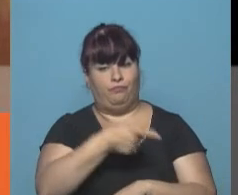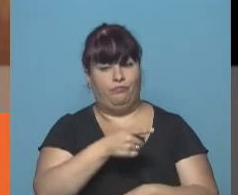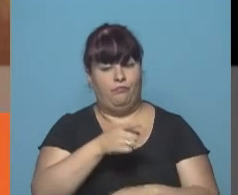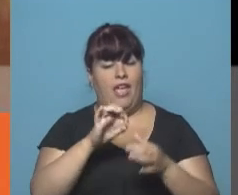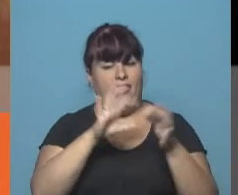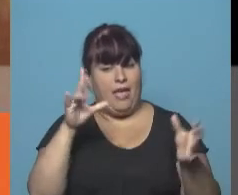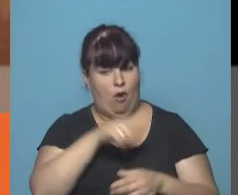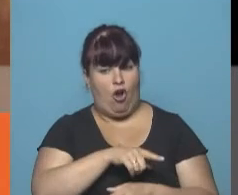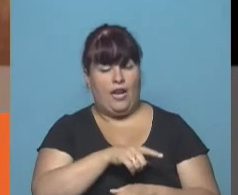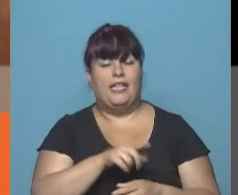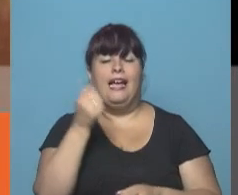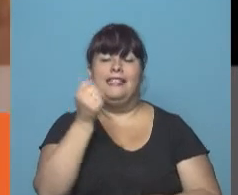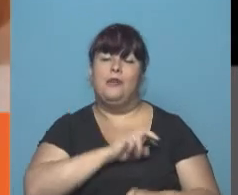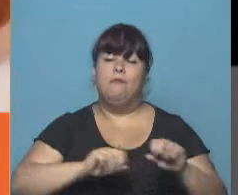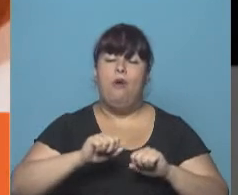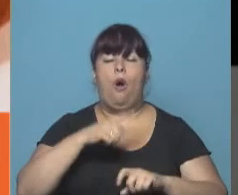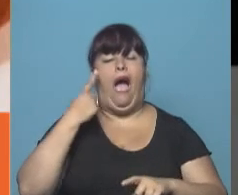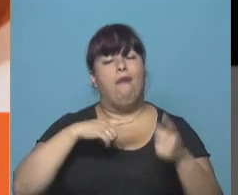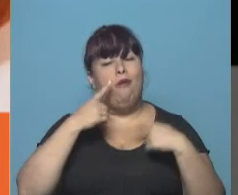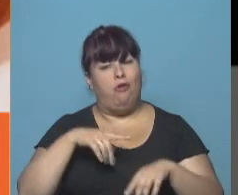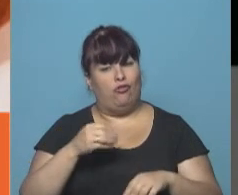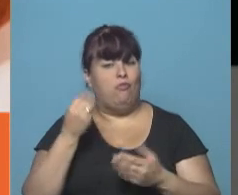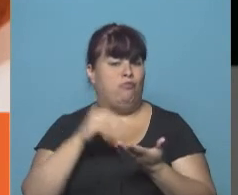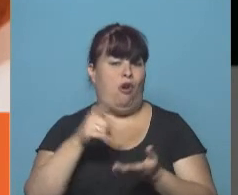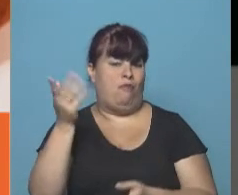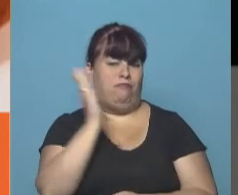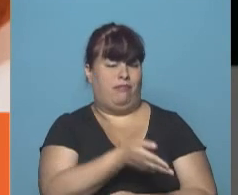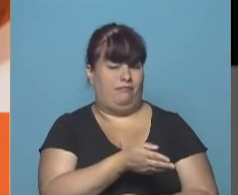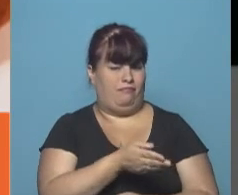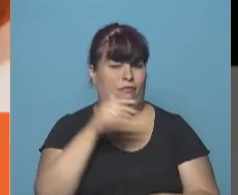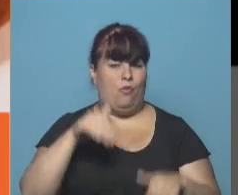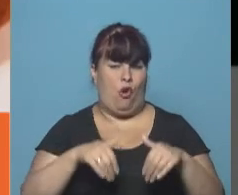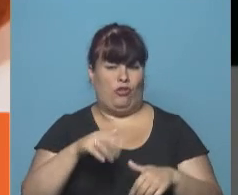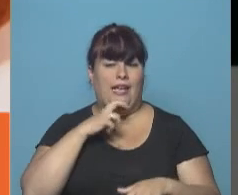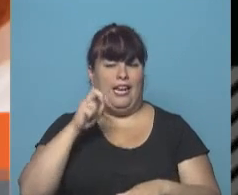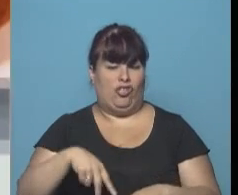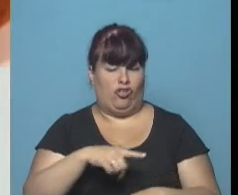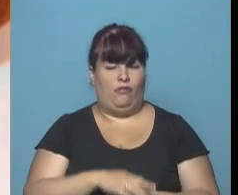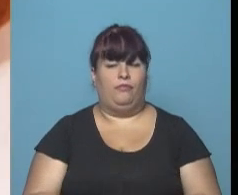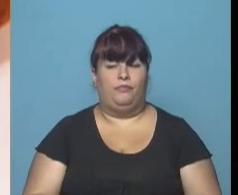demócratas de buscar excusas por la derrota de Clinton.